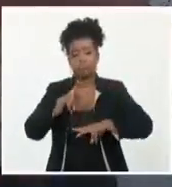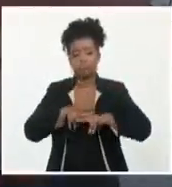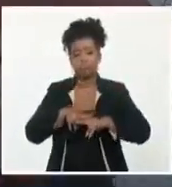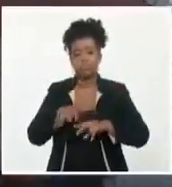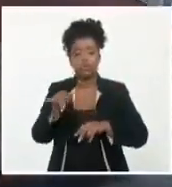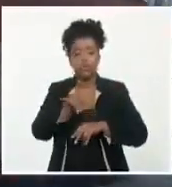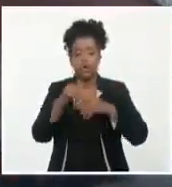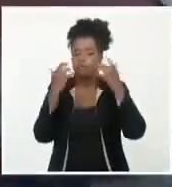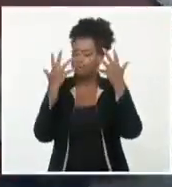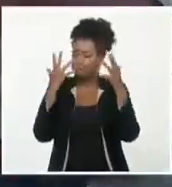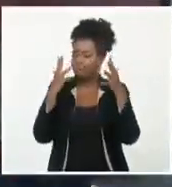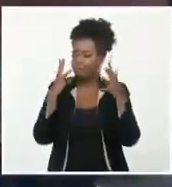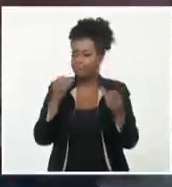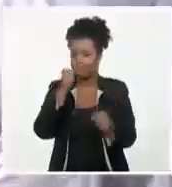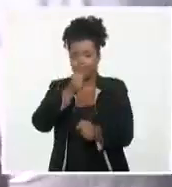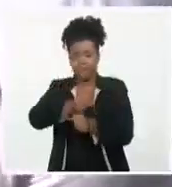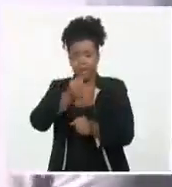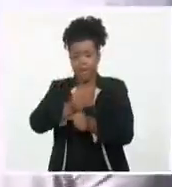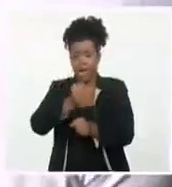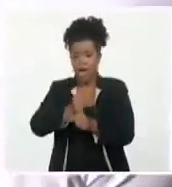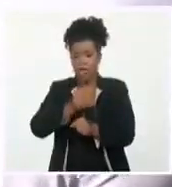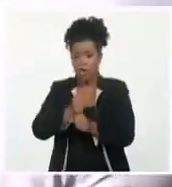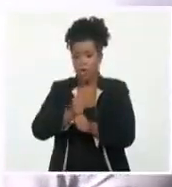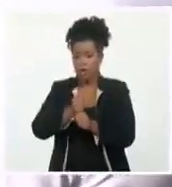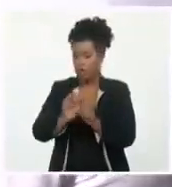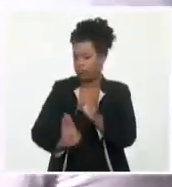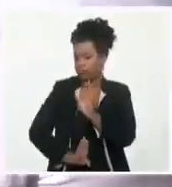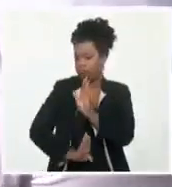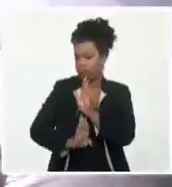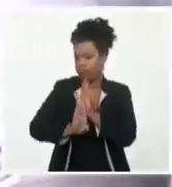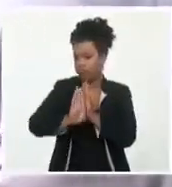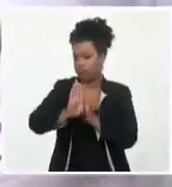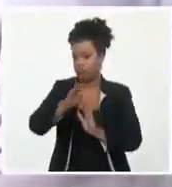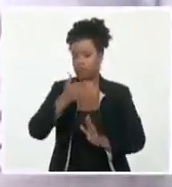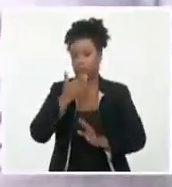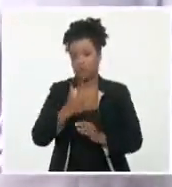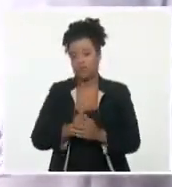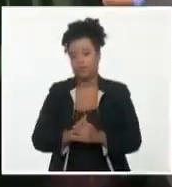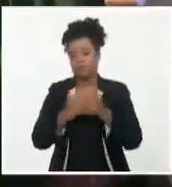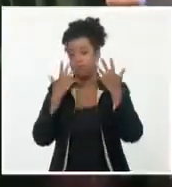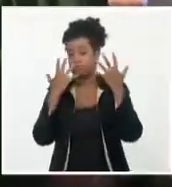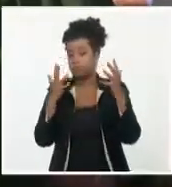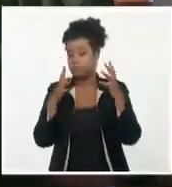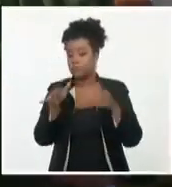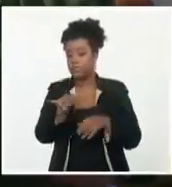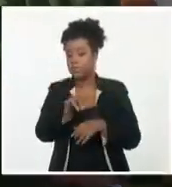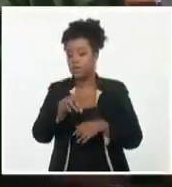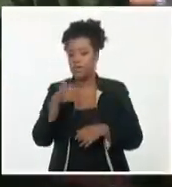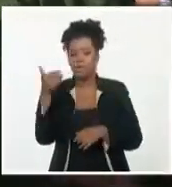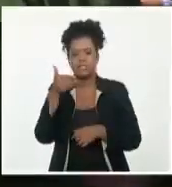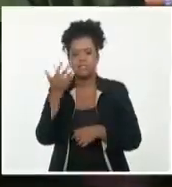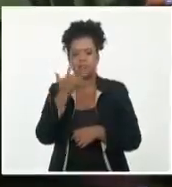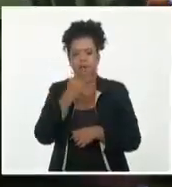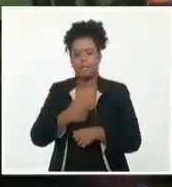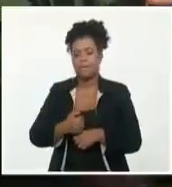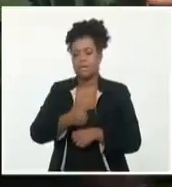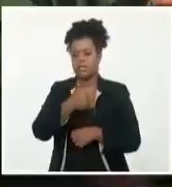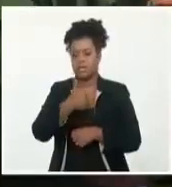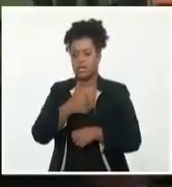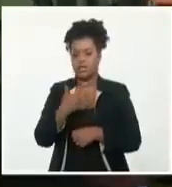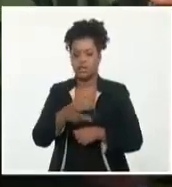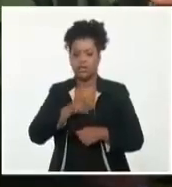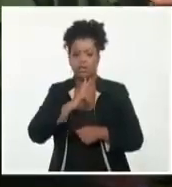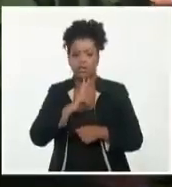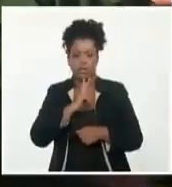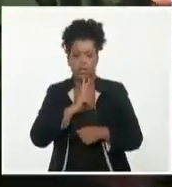estimulados varios trabajadores con destacado desempeño. En el acto de reconocimiento estuvieron además el presidente del Instituto Nacional de